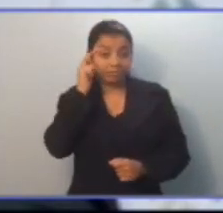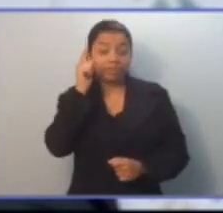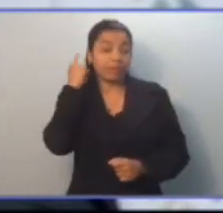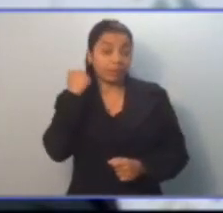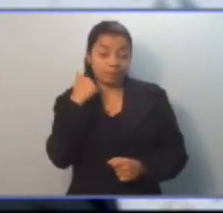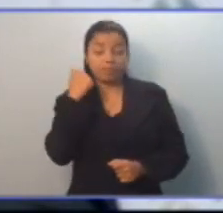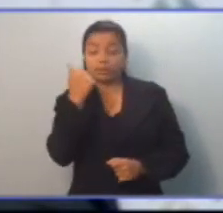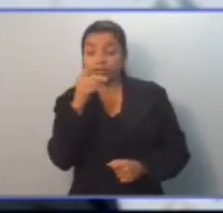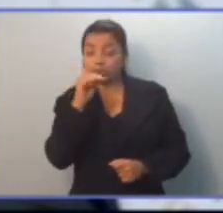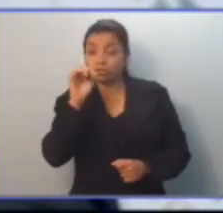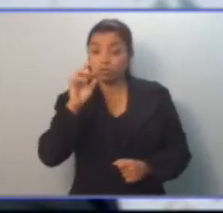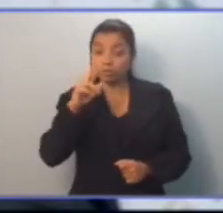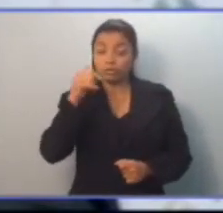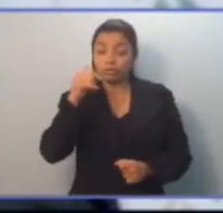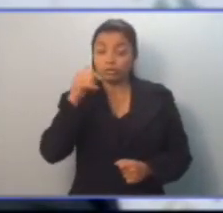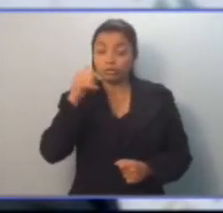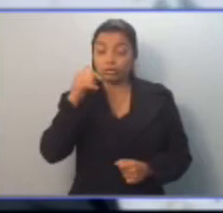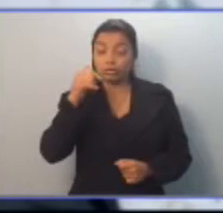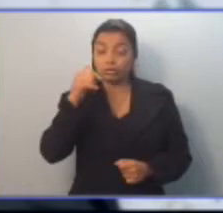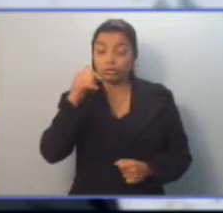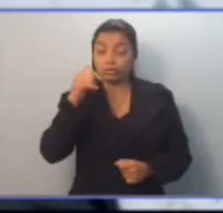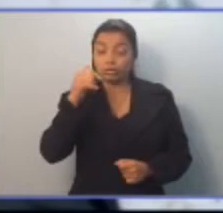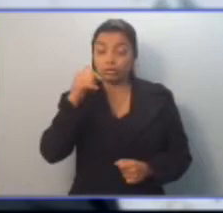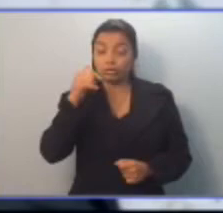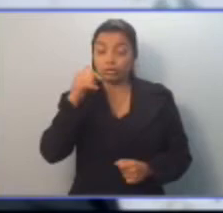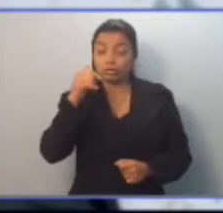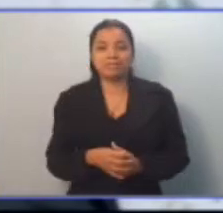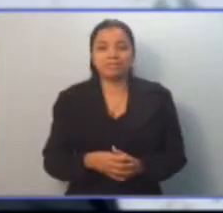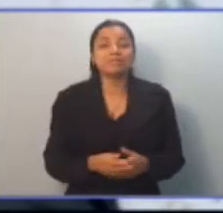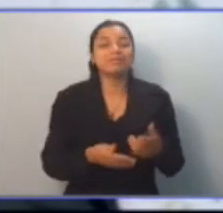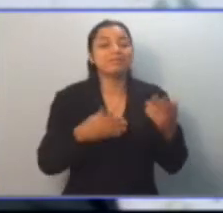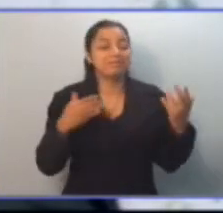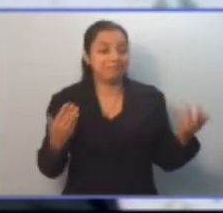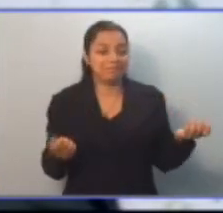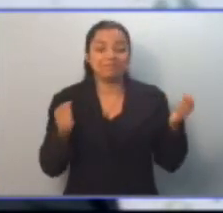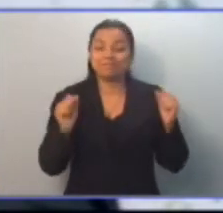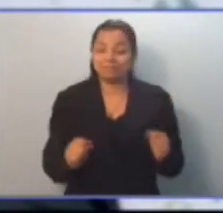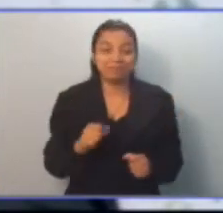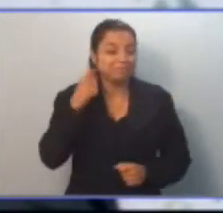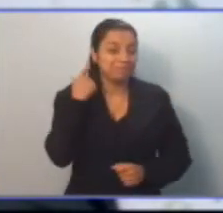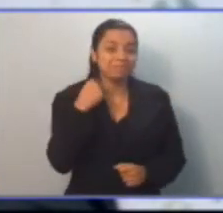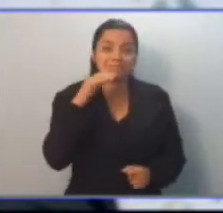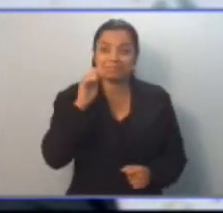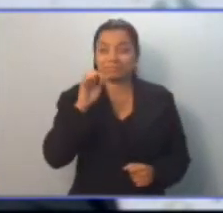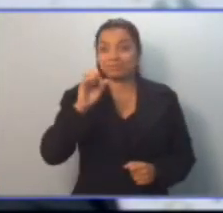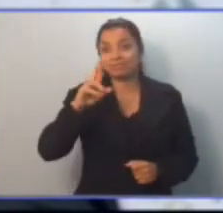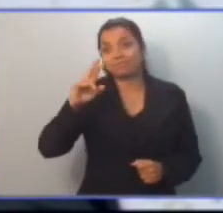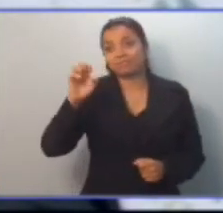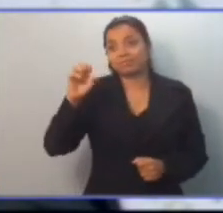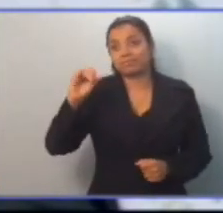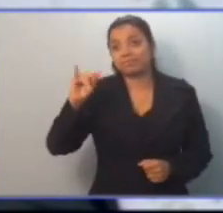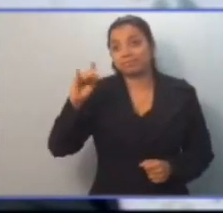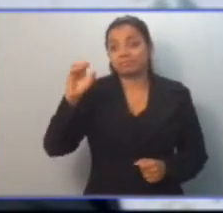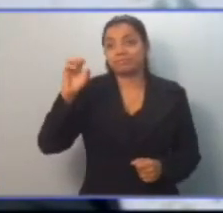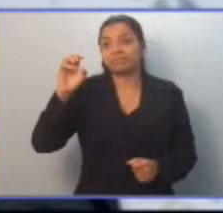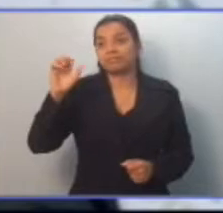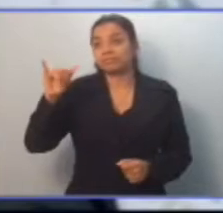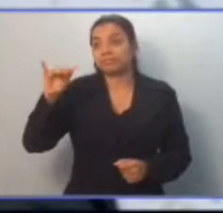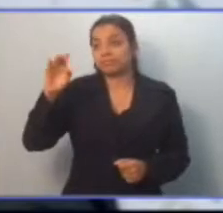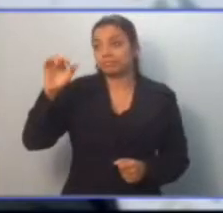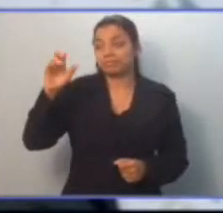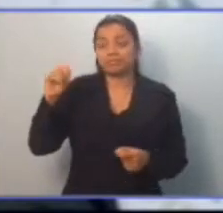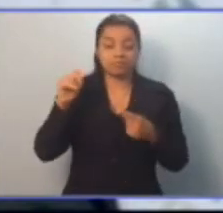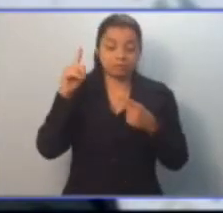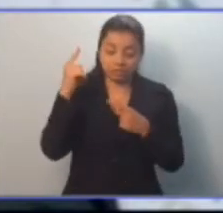Rodolfo González, al doctor Florentín Meléndez y al doctor Edward Cines Blanco. Uno en el tema de